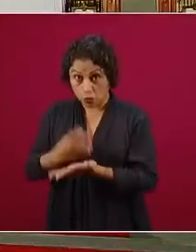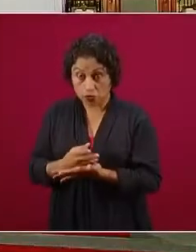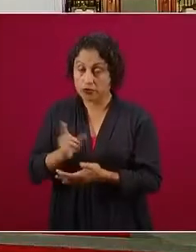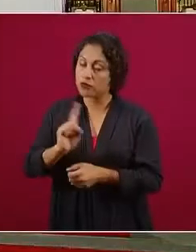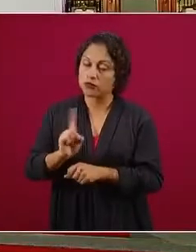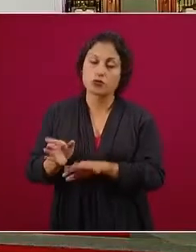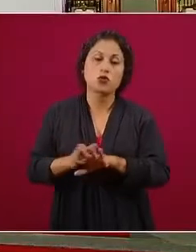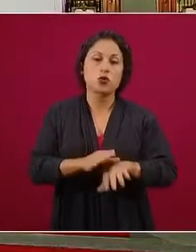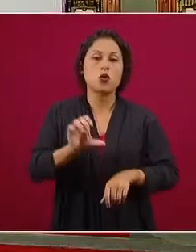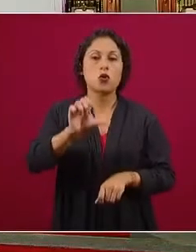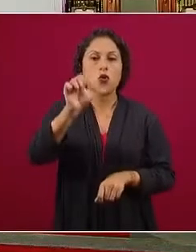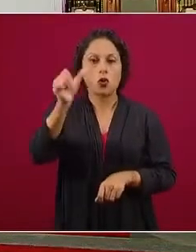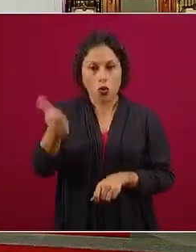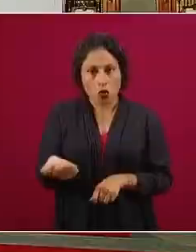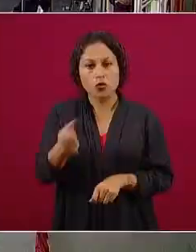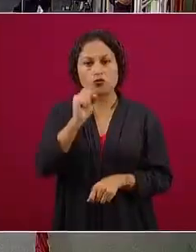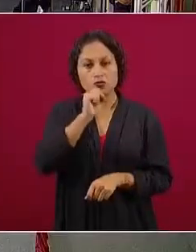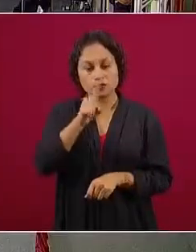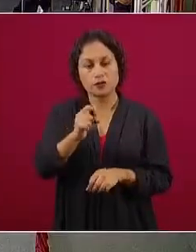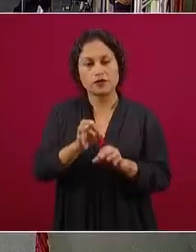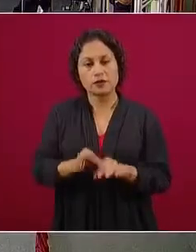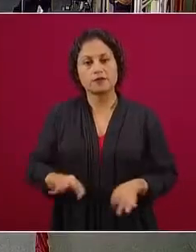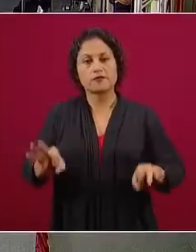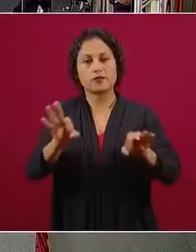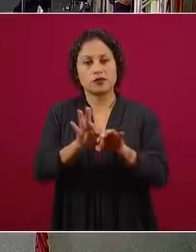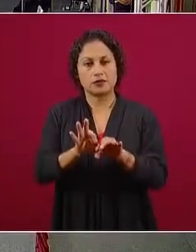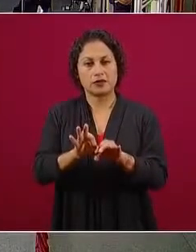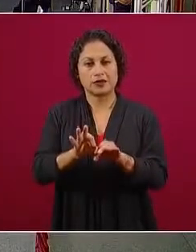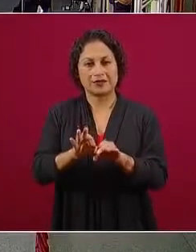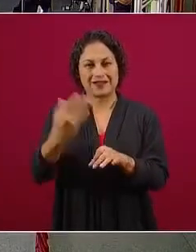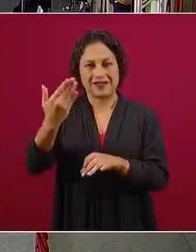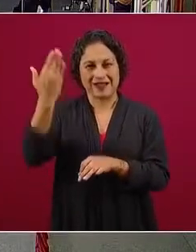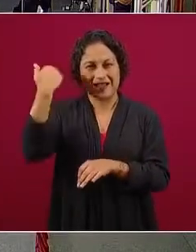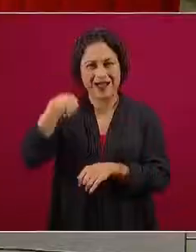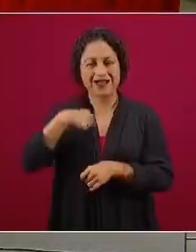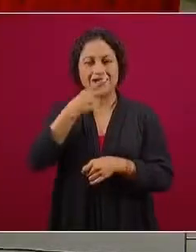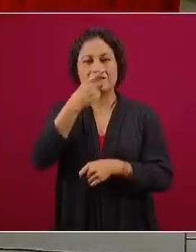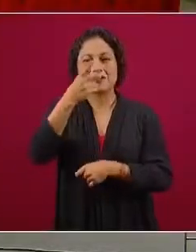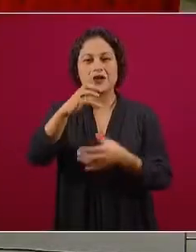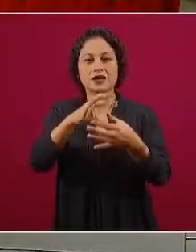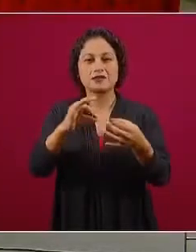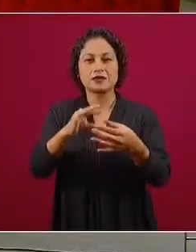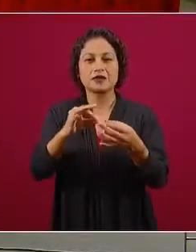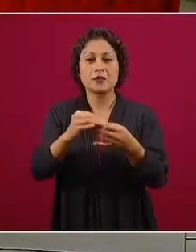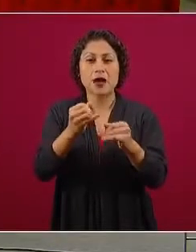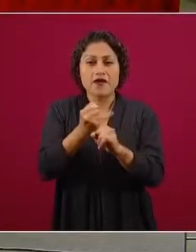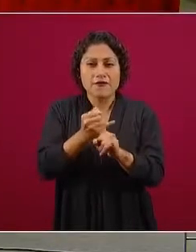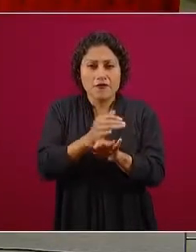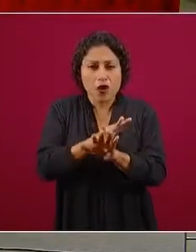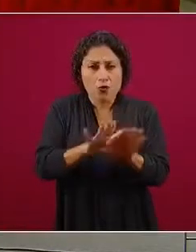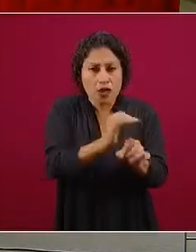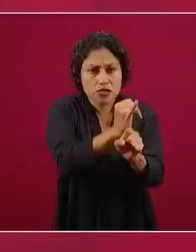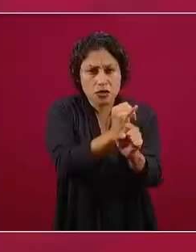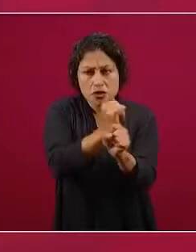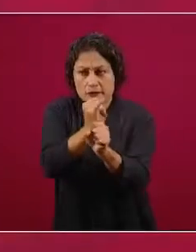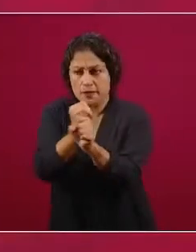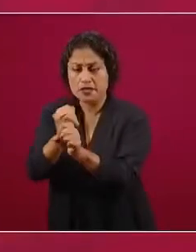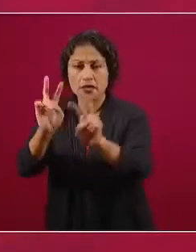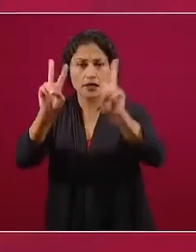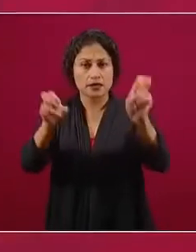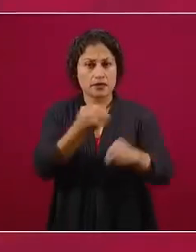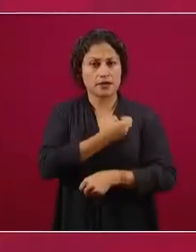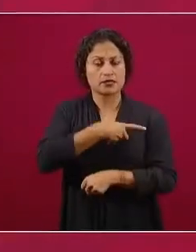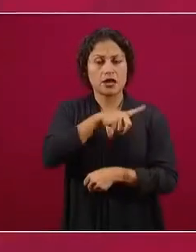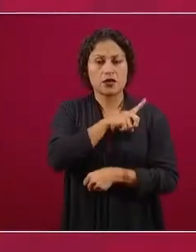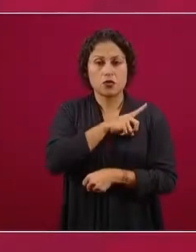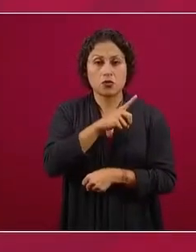días, la inteligencia en salud, la inteligencia epidemiológica, tiene múltiples fuentes de información. Esto es